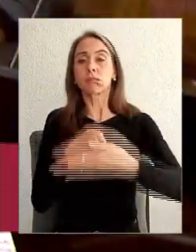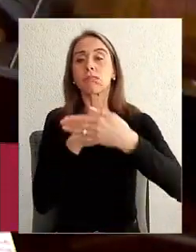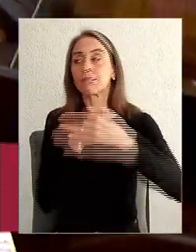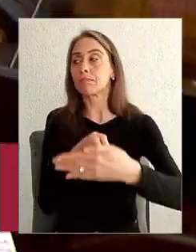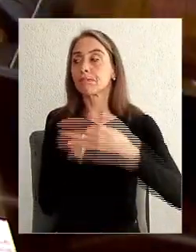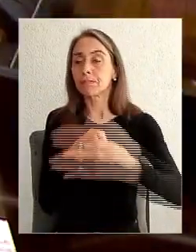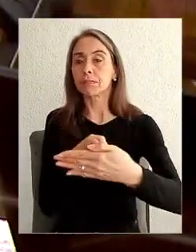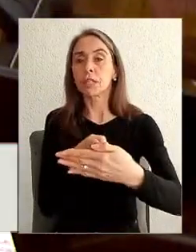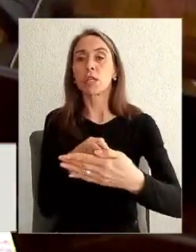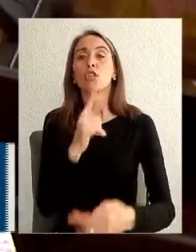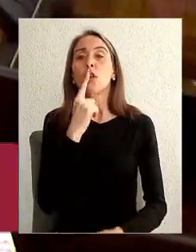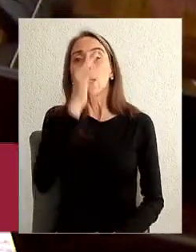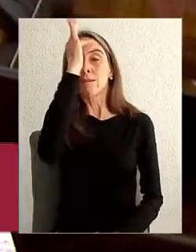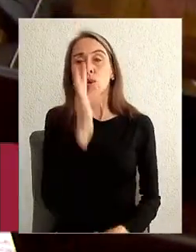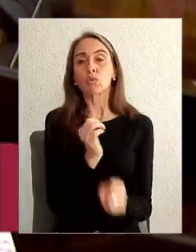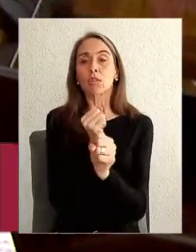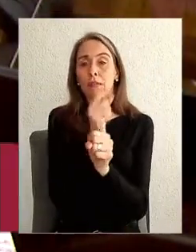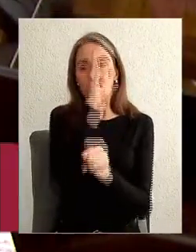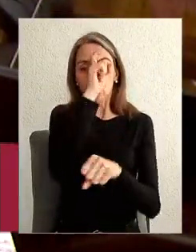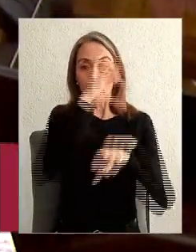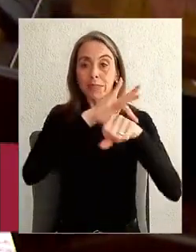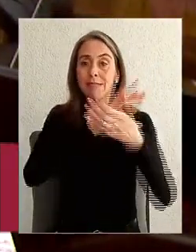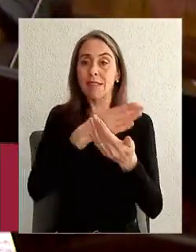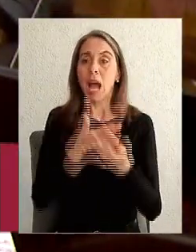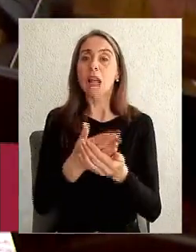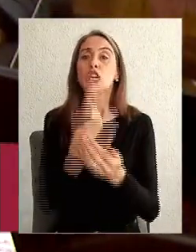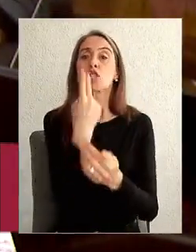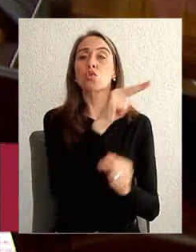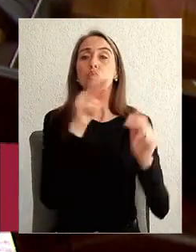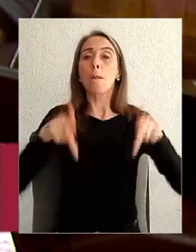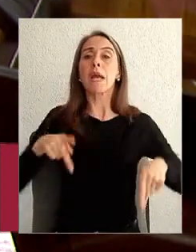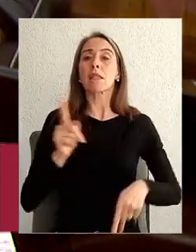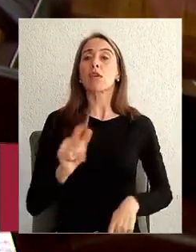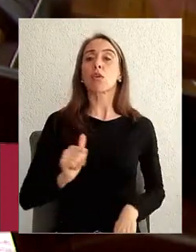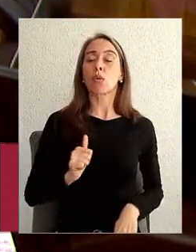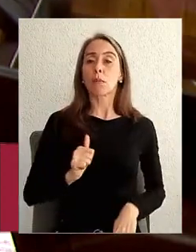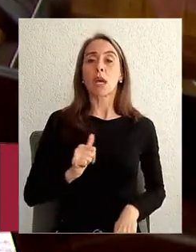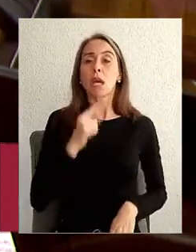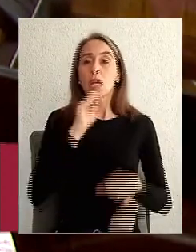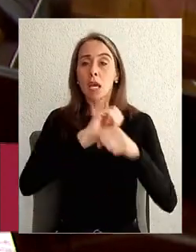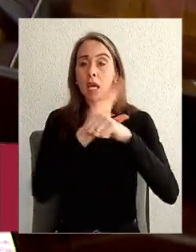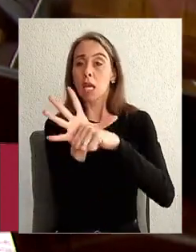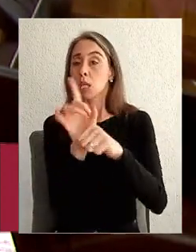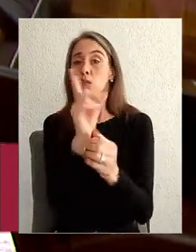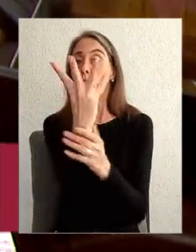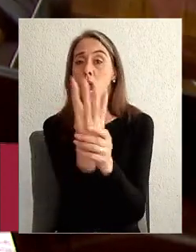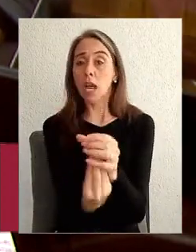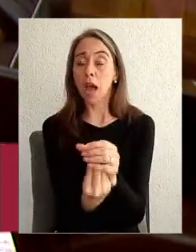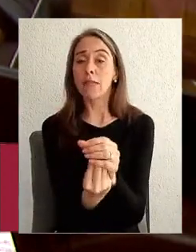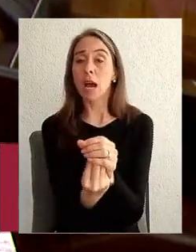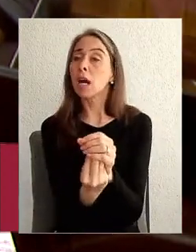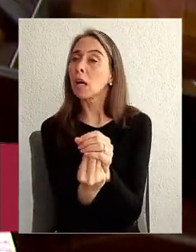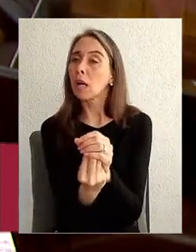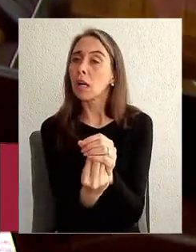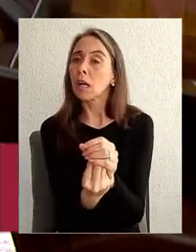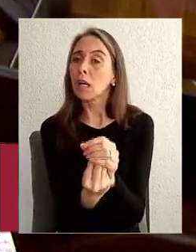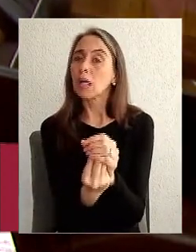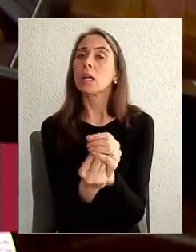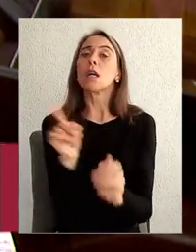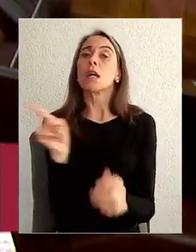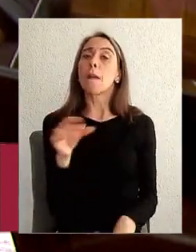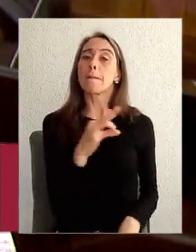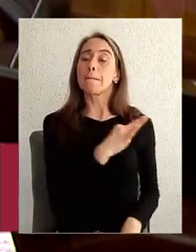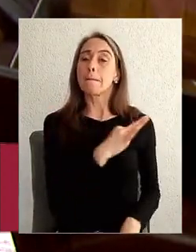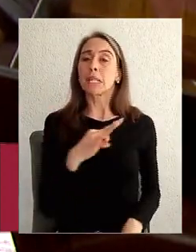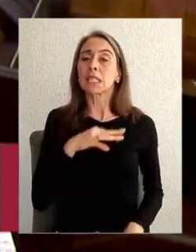las metas sanitarias. Y eso es preocupante porque la pandemia no se ha acabado, pero el ministerio ha sido absolutamente mezquino en esta